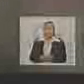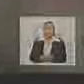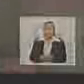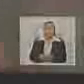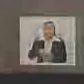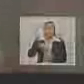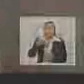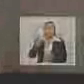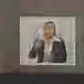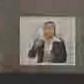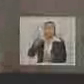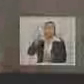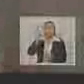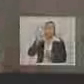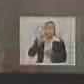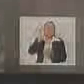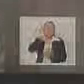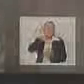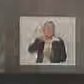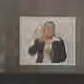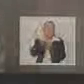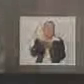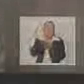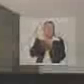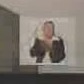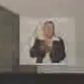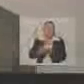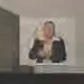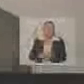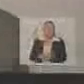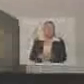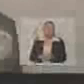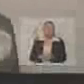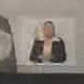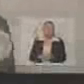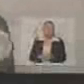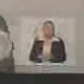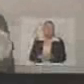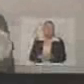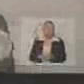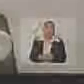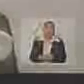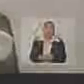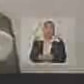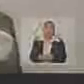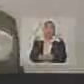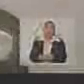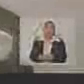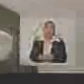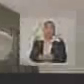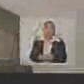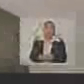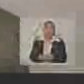Jesús Porfirio González Mal, candidato del partido Morena. Buenas tardes.